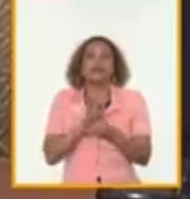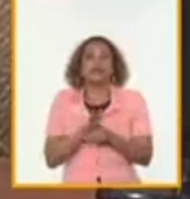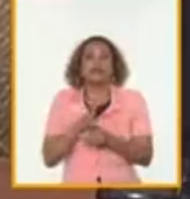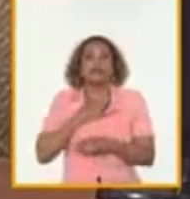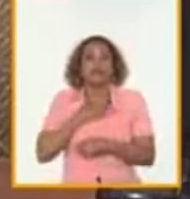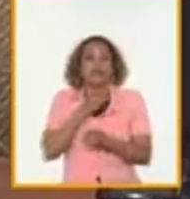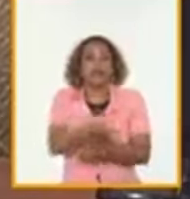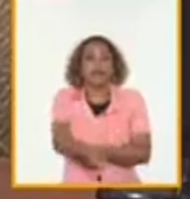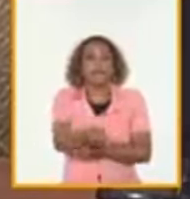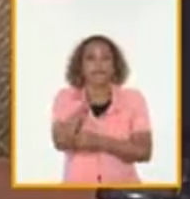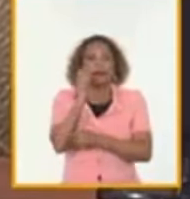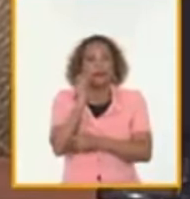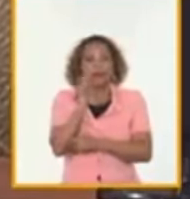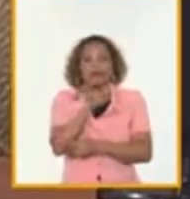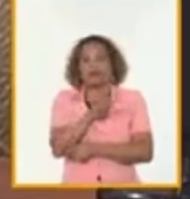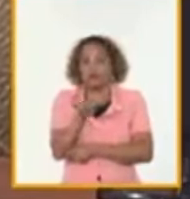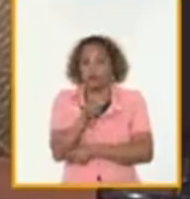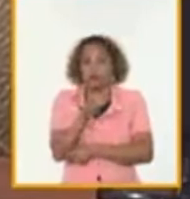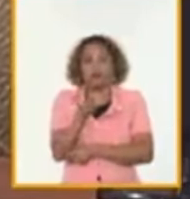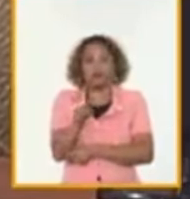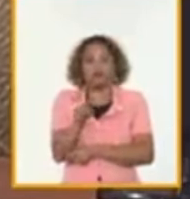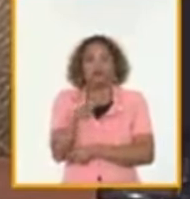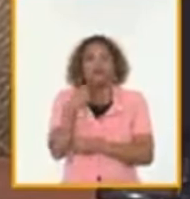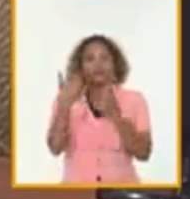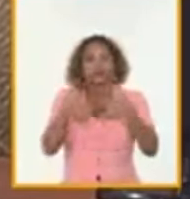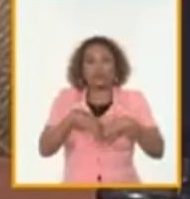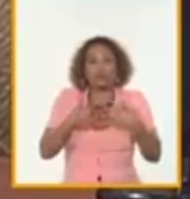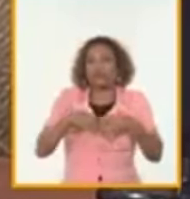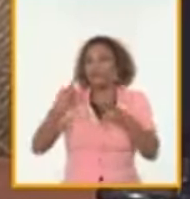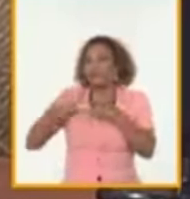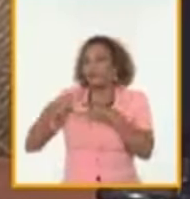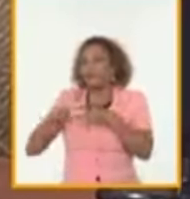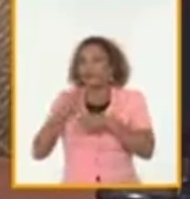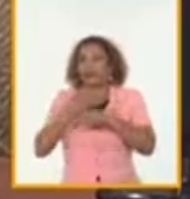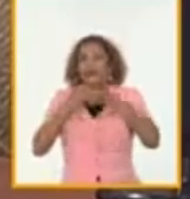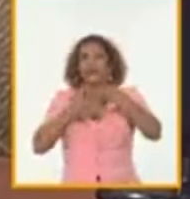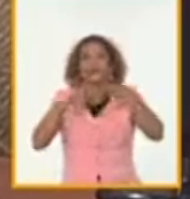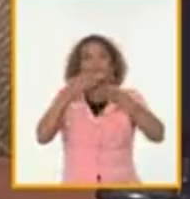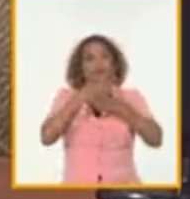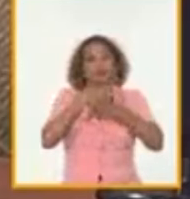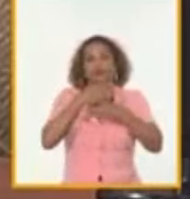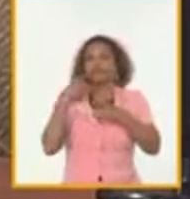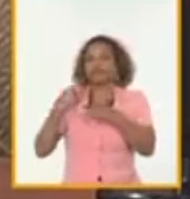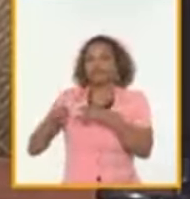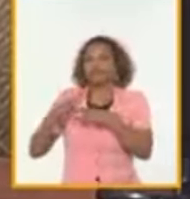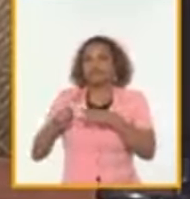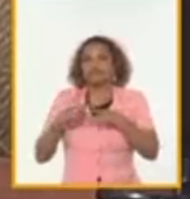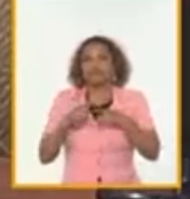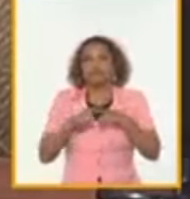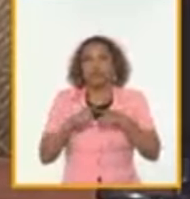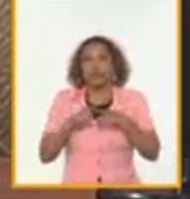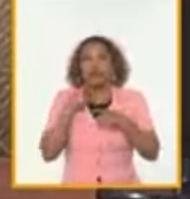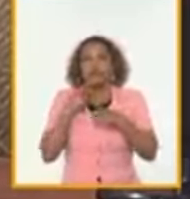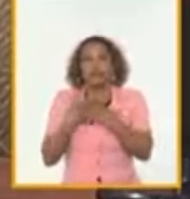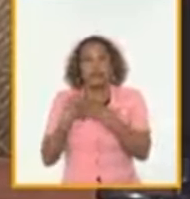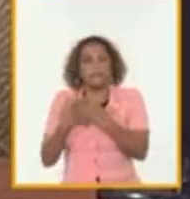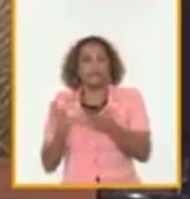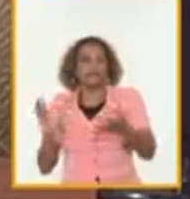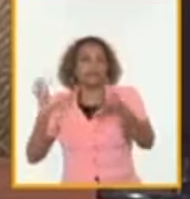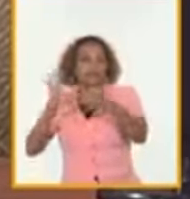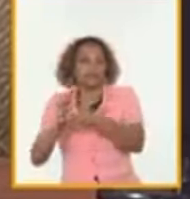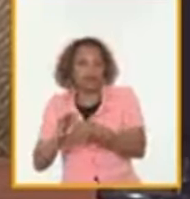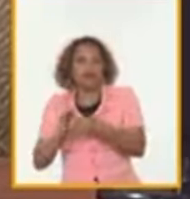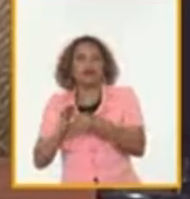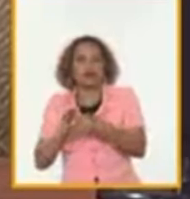pesca Y así también en la producción de materiales de la construcción y en el resto de la de los sectores en los que vamos